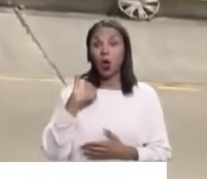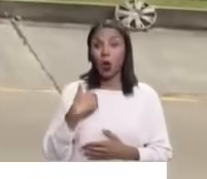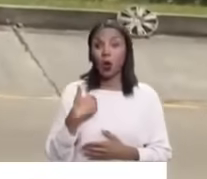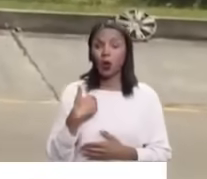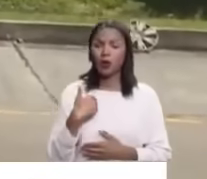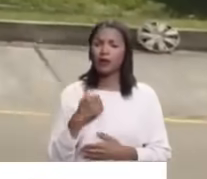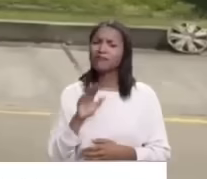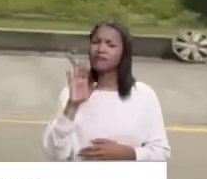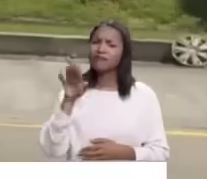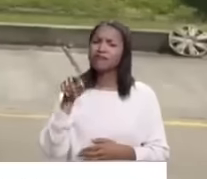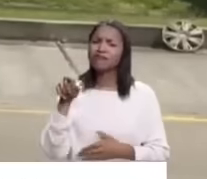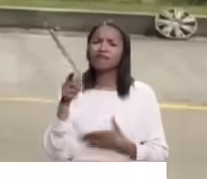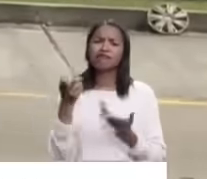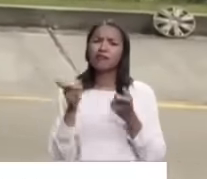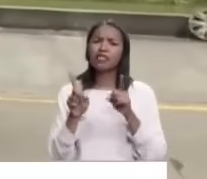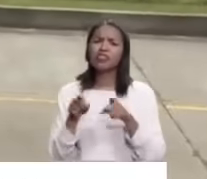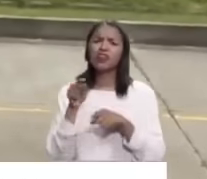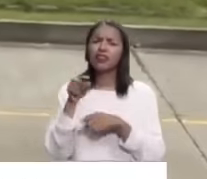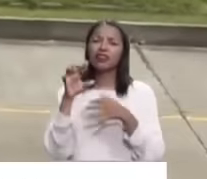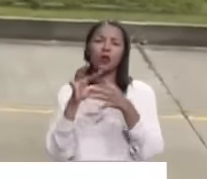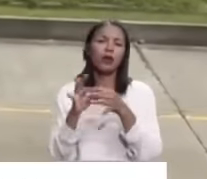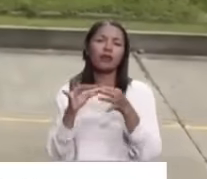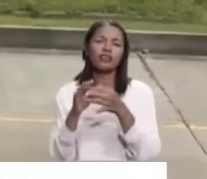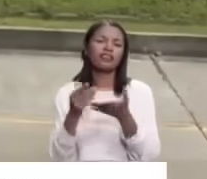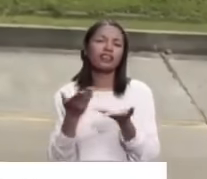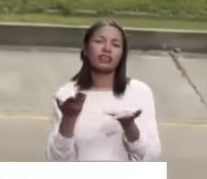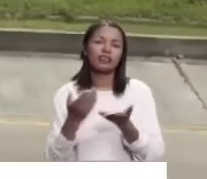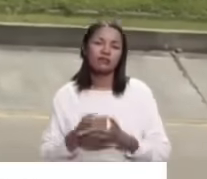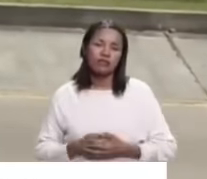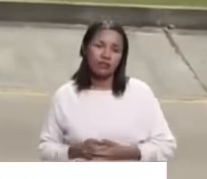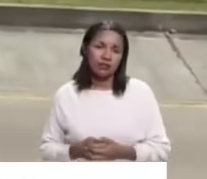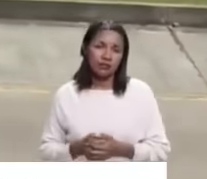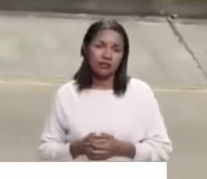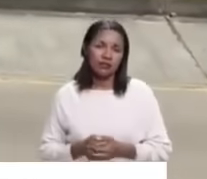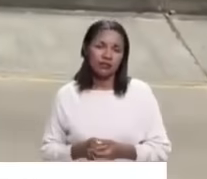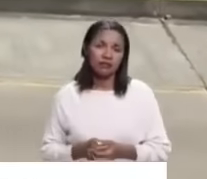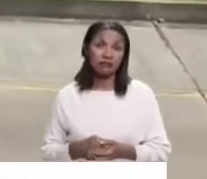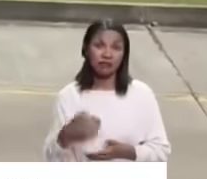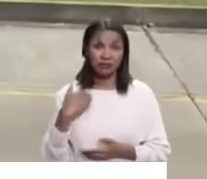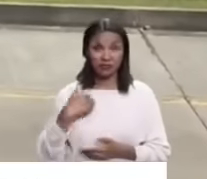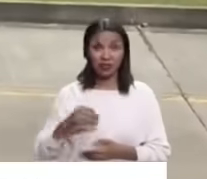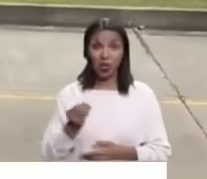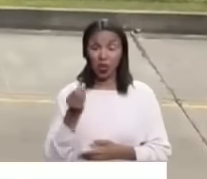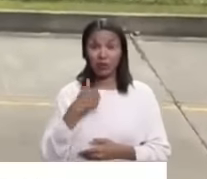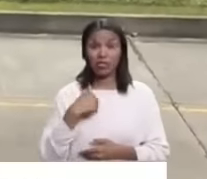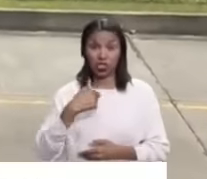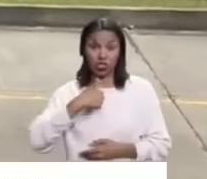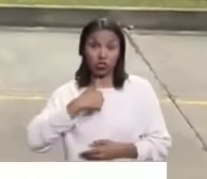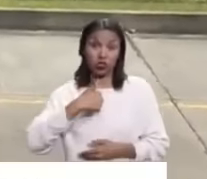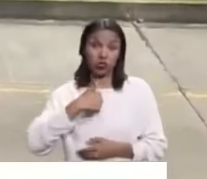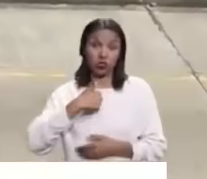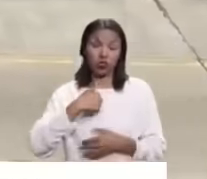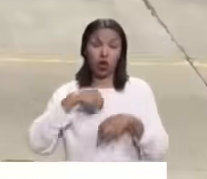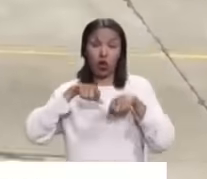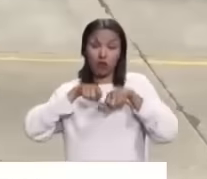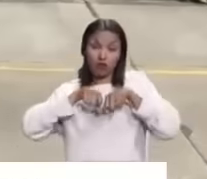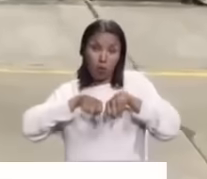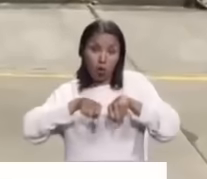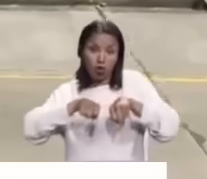dentro de su vehículo cuando ocurrió todo esto y nos va a contar qué fue lo que vivió. Sí, en mi caso, bueno, yo venía en mi